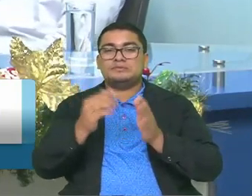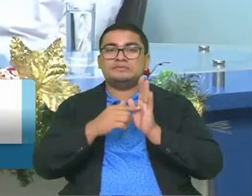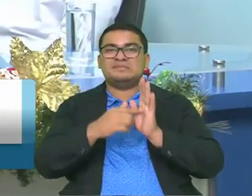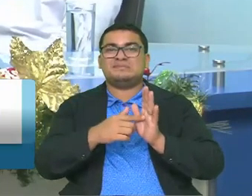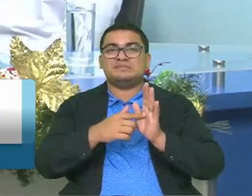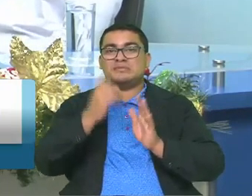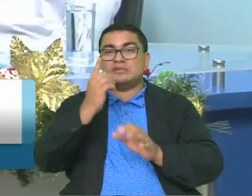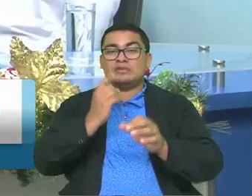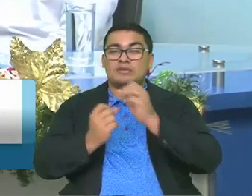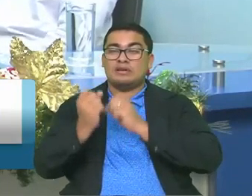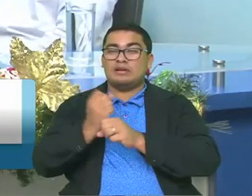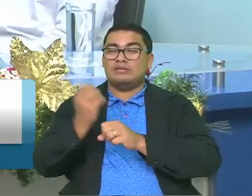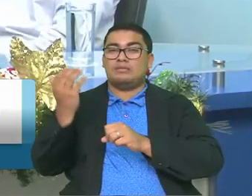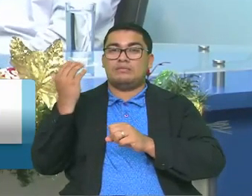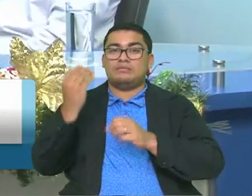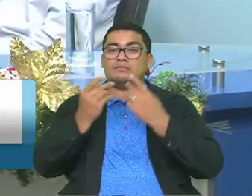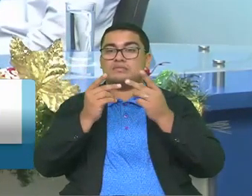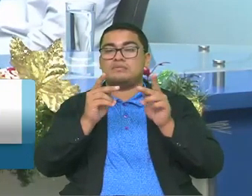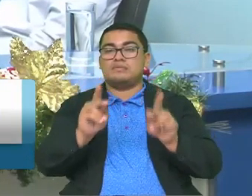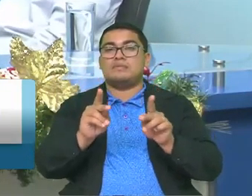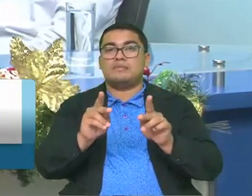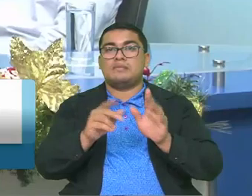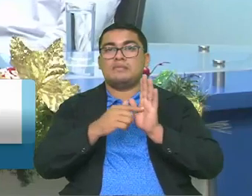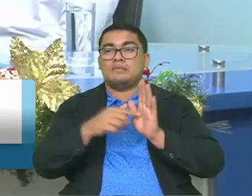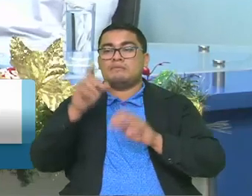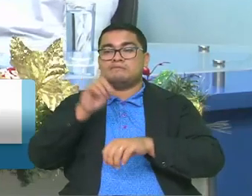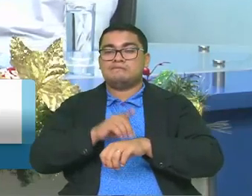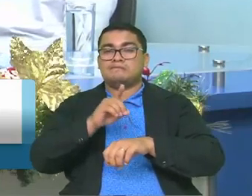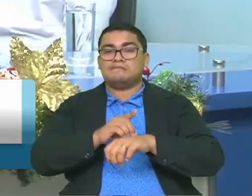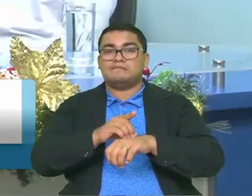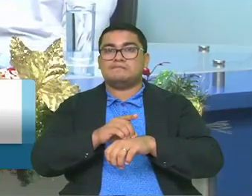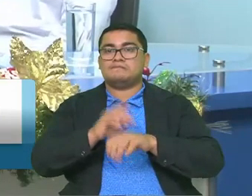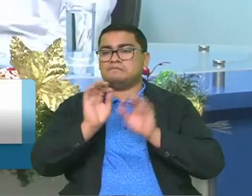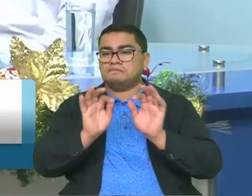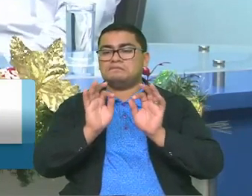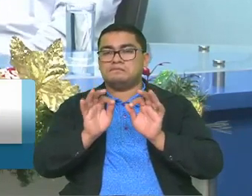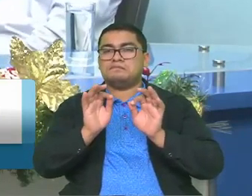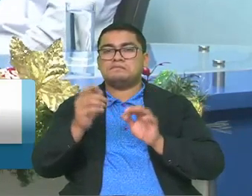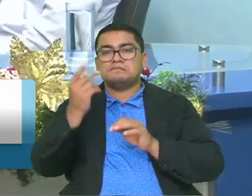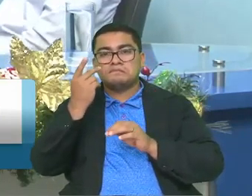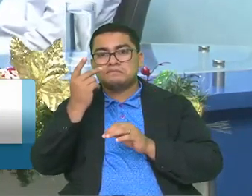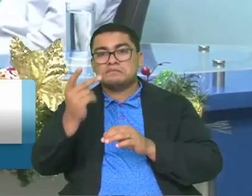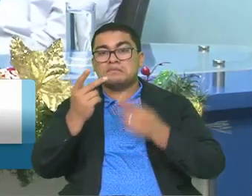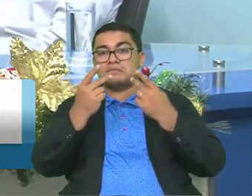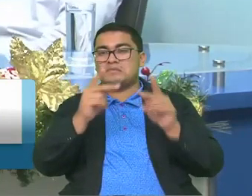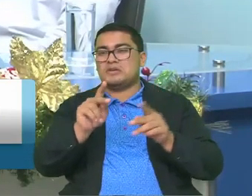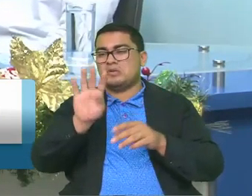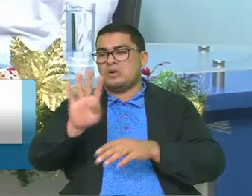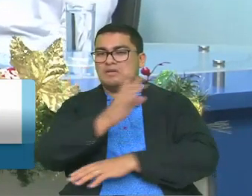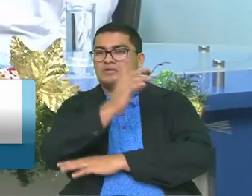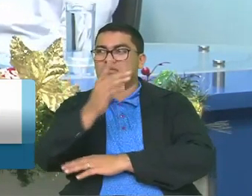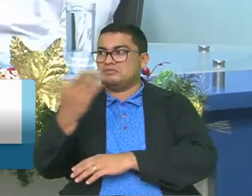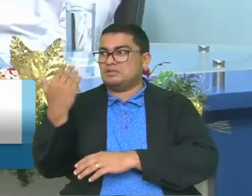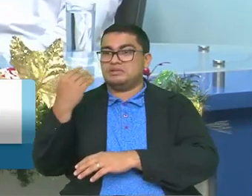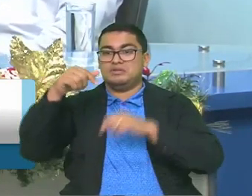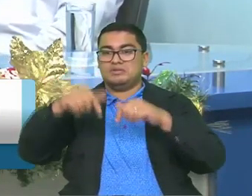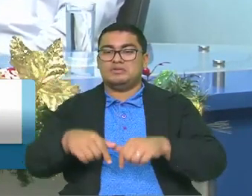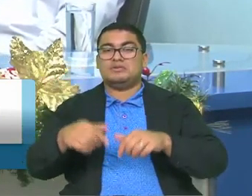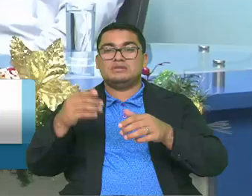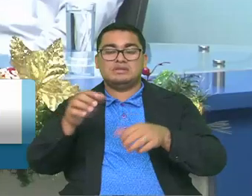en un lapso de 2 a 3, 4 días. Ajá. No es lo mismo que venga un paciente y me diga, doctor, fíjese que yo tengo una mala visión, yo no vengo viendo